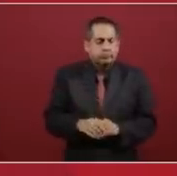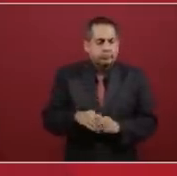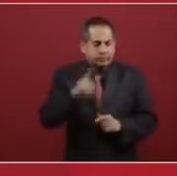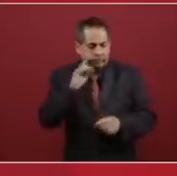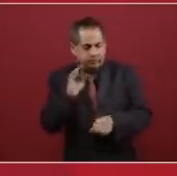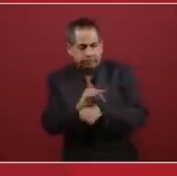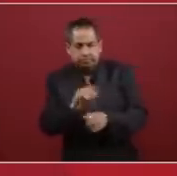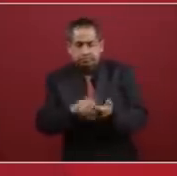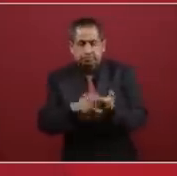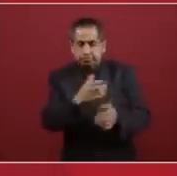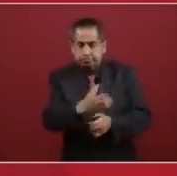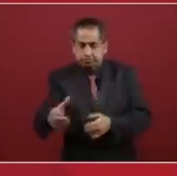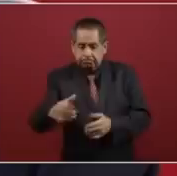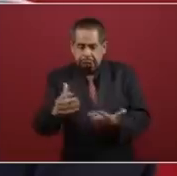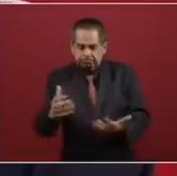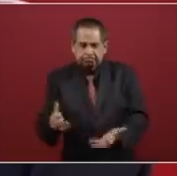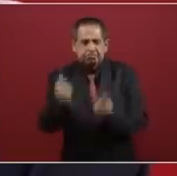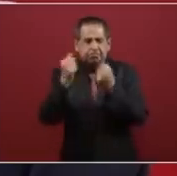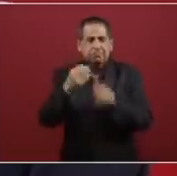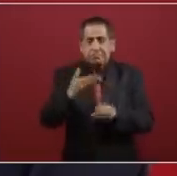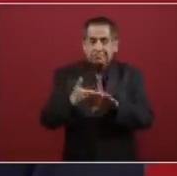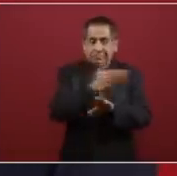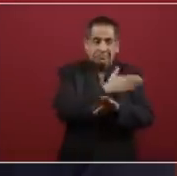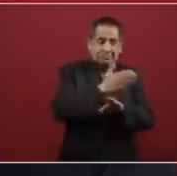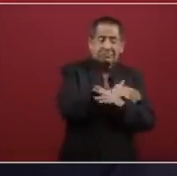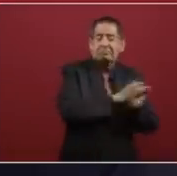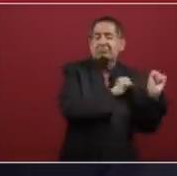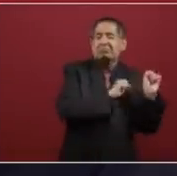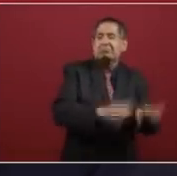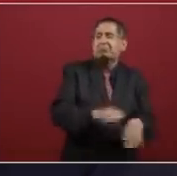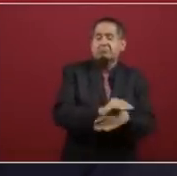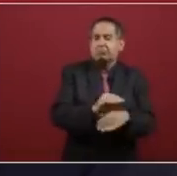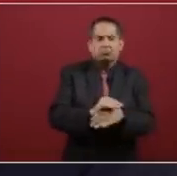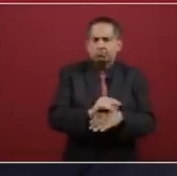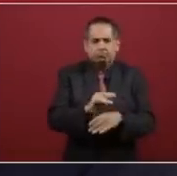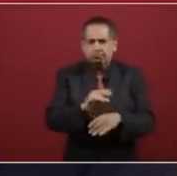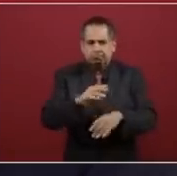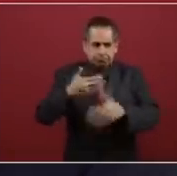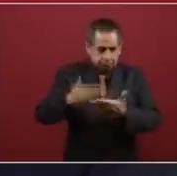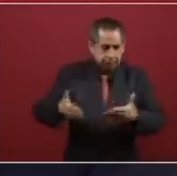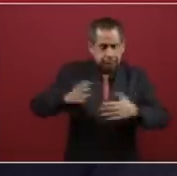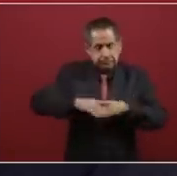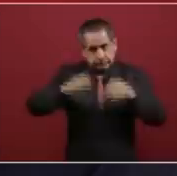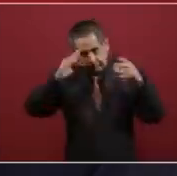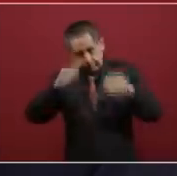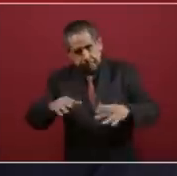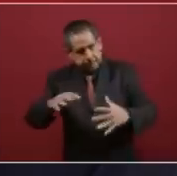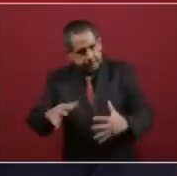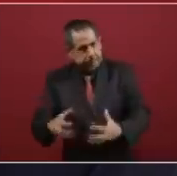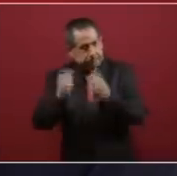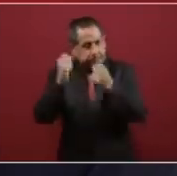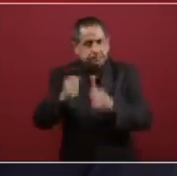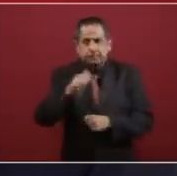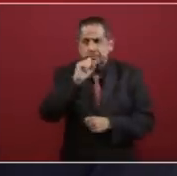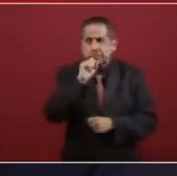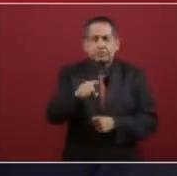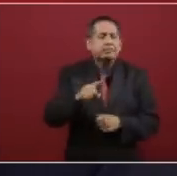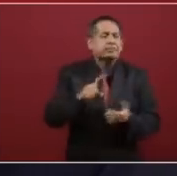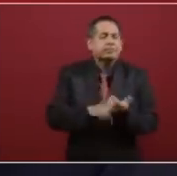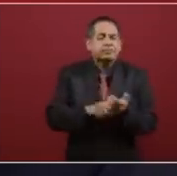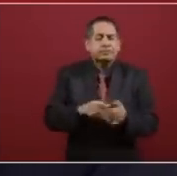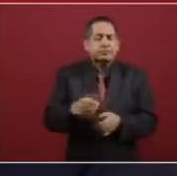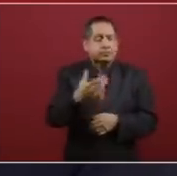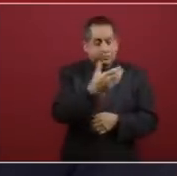rescatar al campo del abandono en que se encuentra, porque además en el campo no solo se